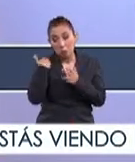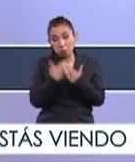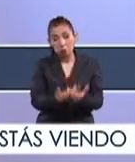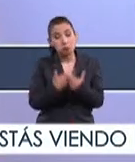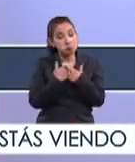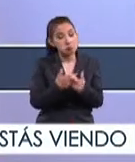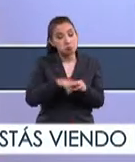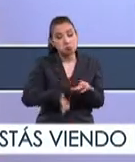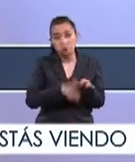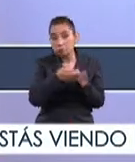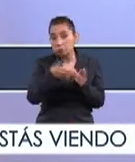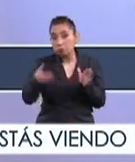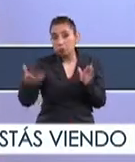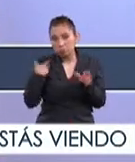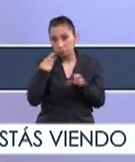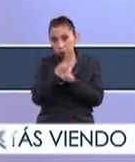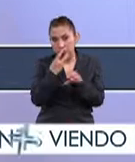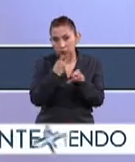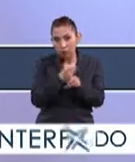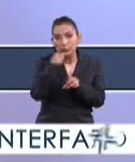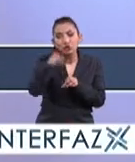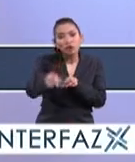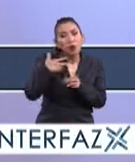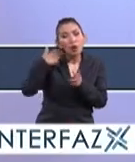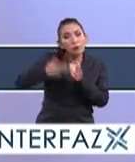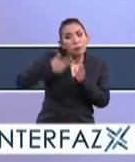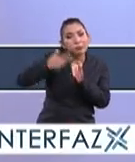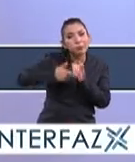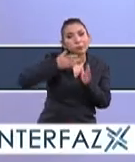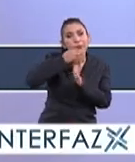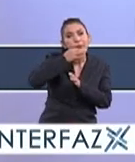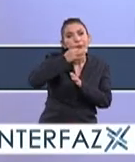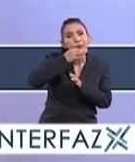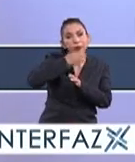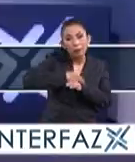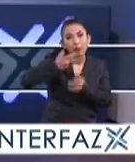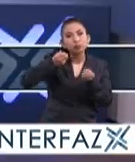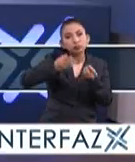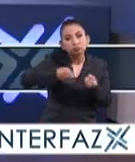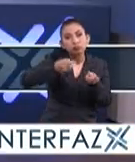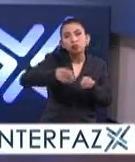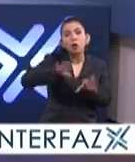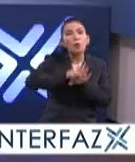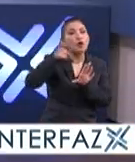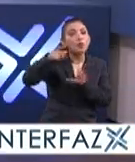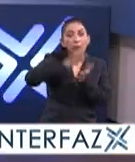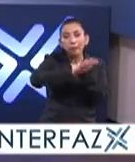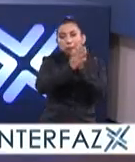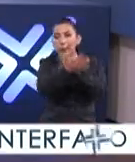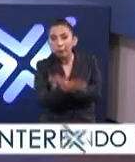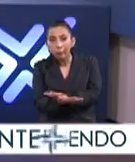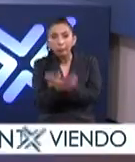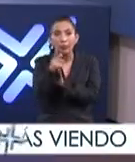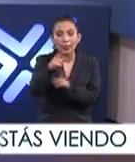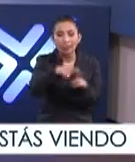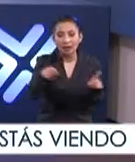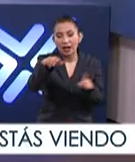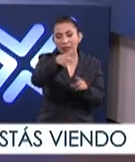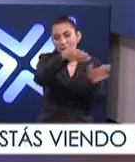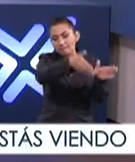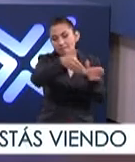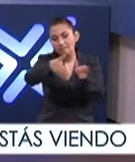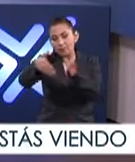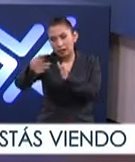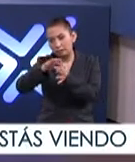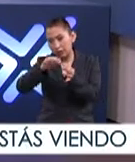vastedad muy interesante. Te invitamos a que nos estés constantemente compartiendo cómo va evolucionando las diferentes etapas